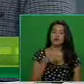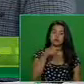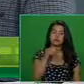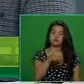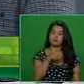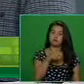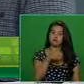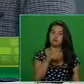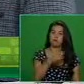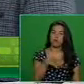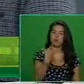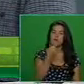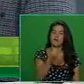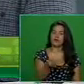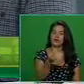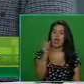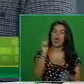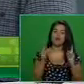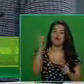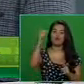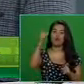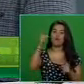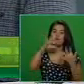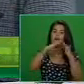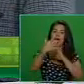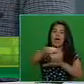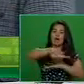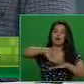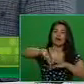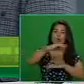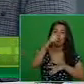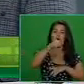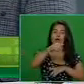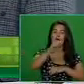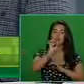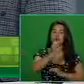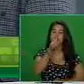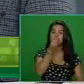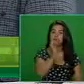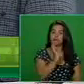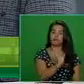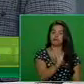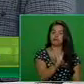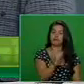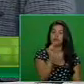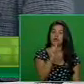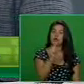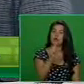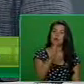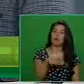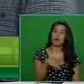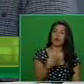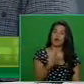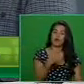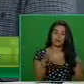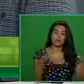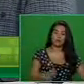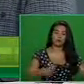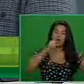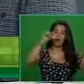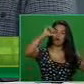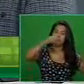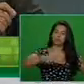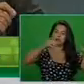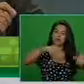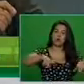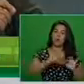proveer a la gente en los barrios de una proteína de origen animal que puede ser producida en pequeños espacios. Ahora,